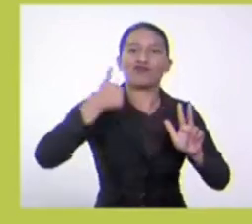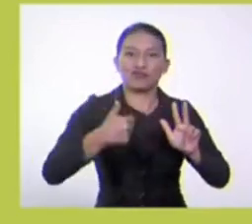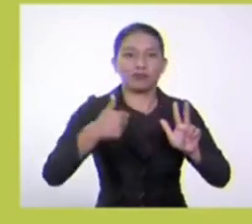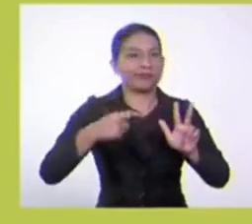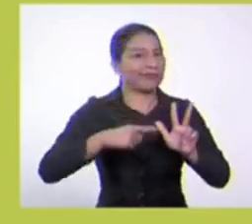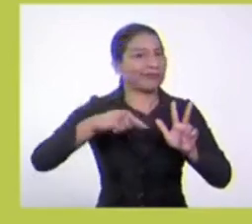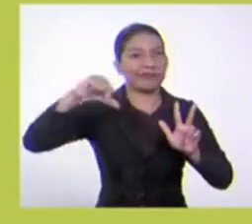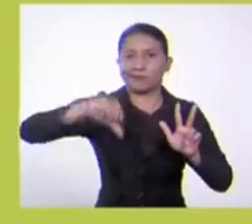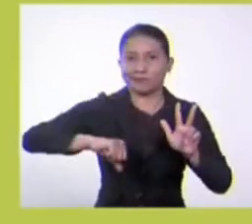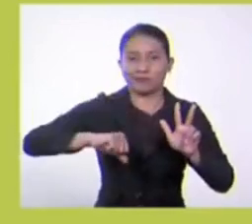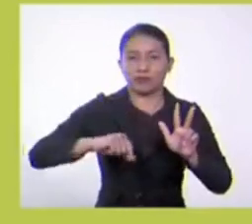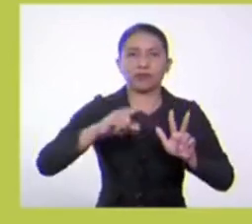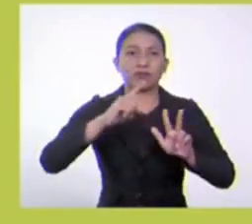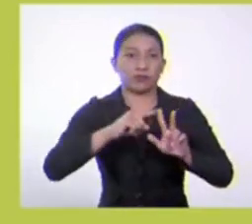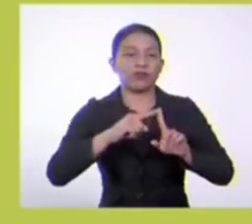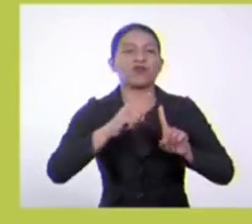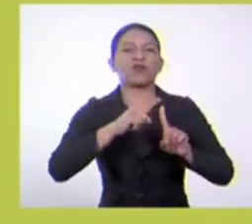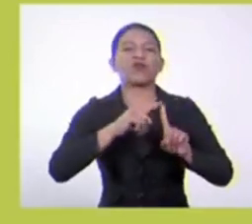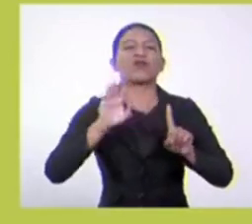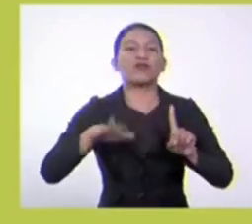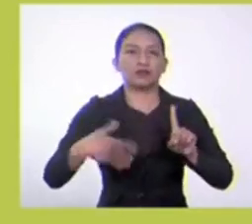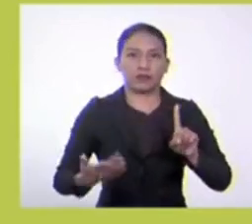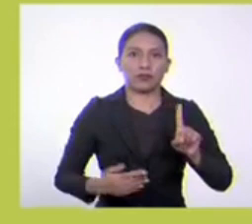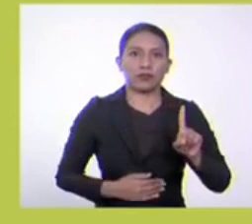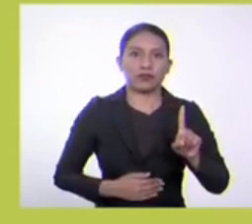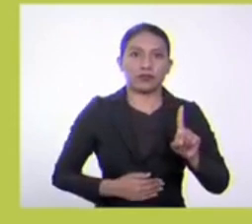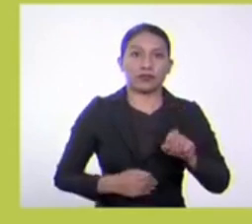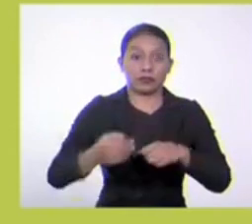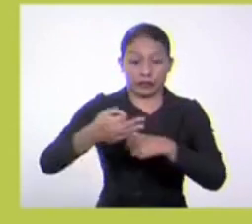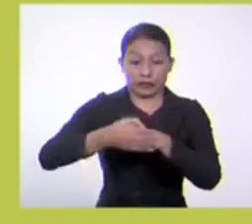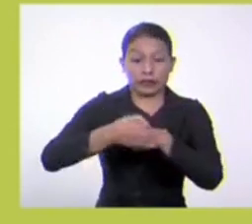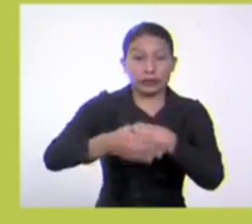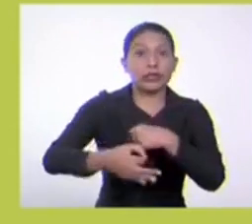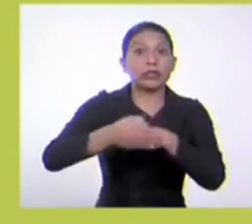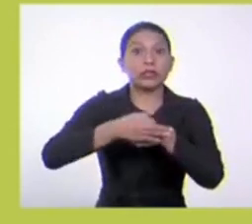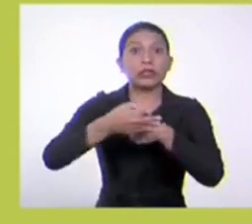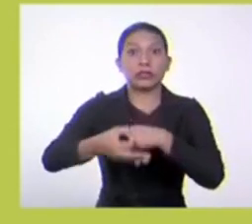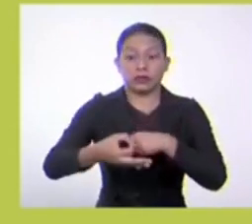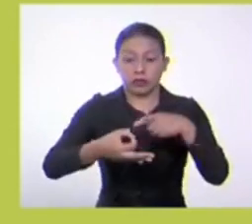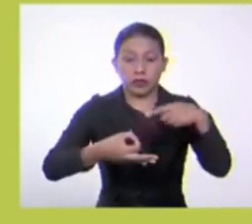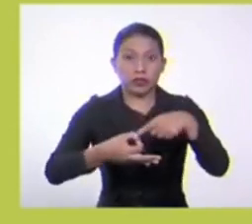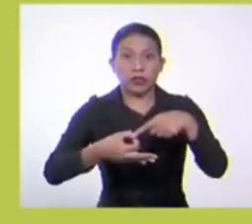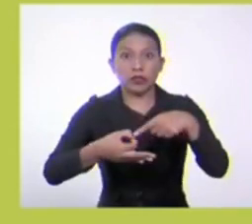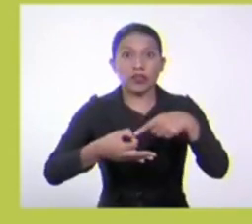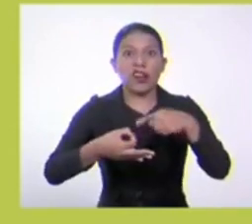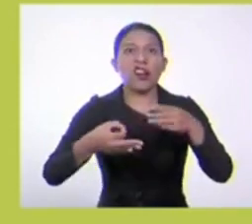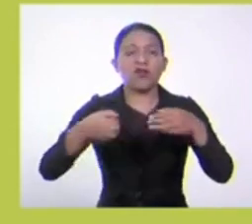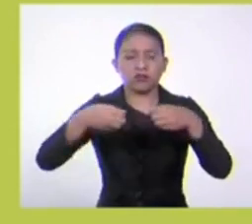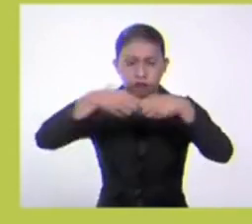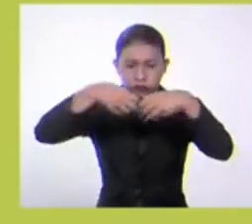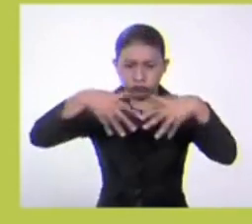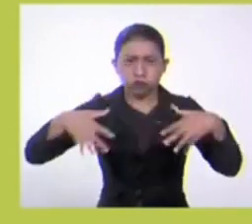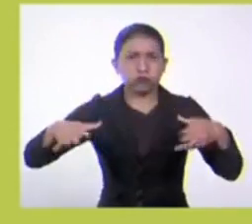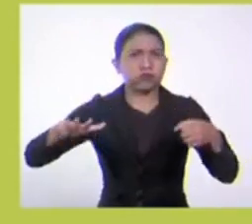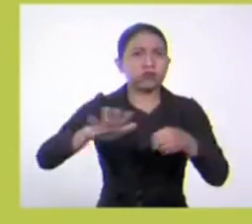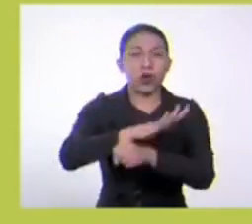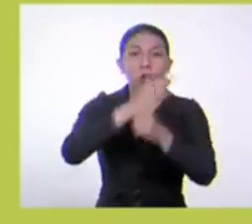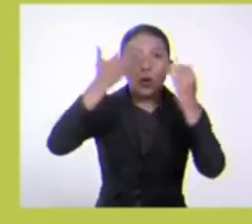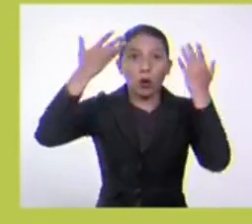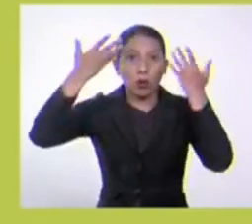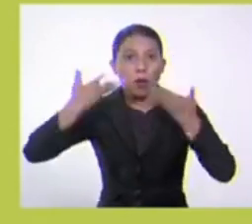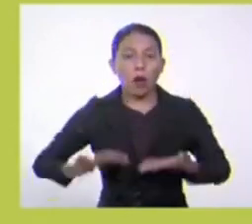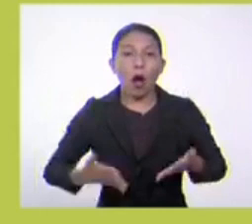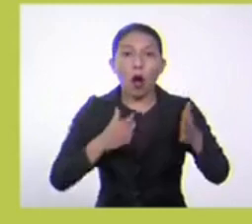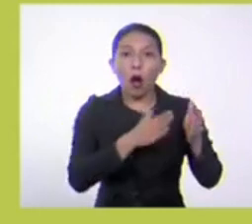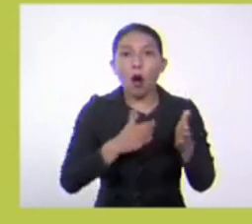son: número 1. La célula es la unidad de estructura, fisiología y